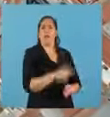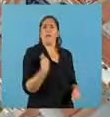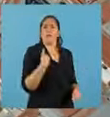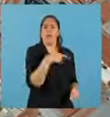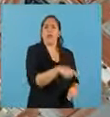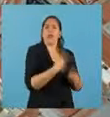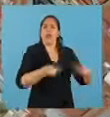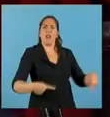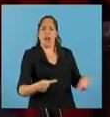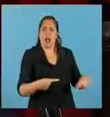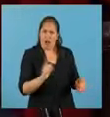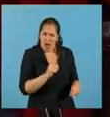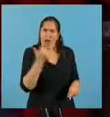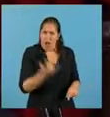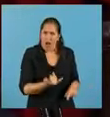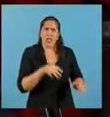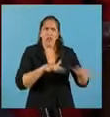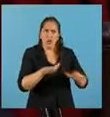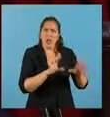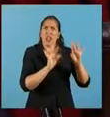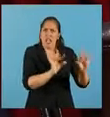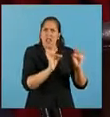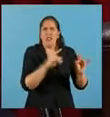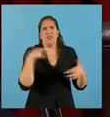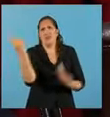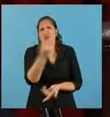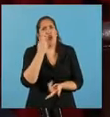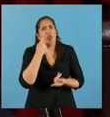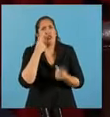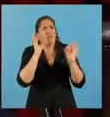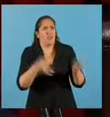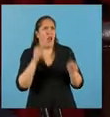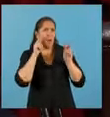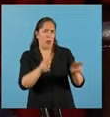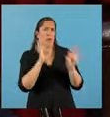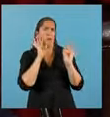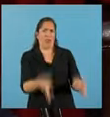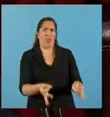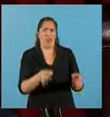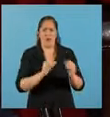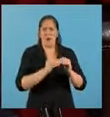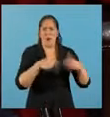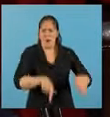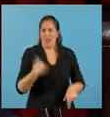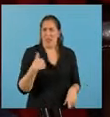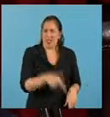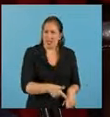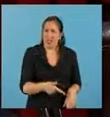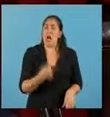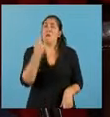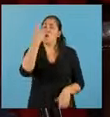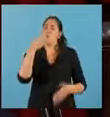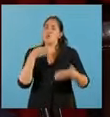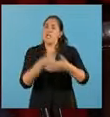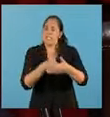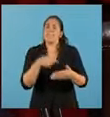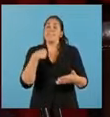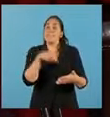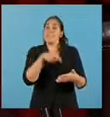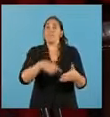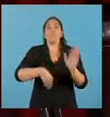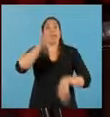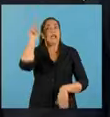no faltan dificultades reales que están a la vista de todos. Aún así, hay un obstáculo que a mi juicio resulta ser